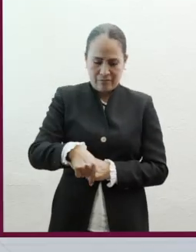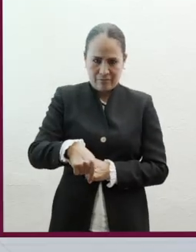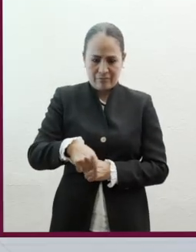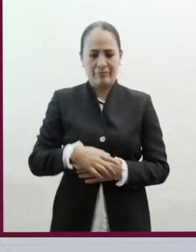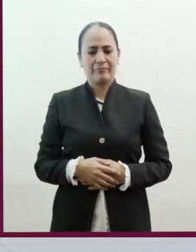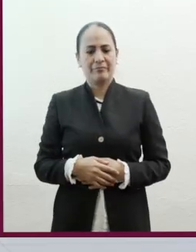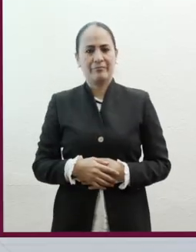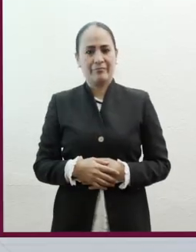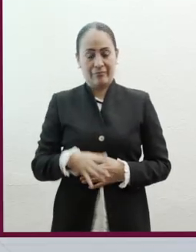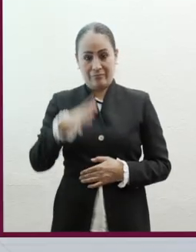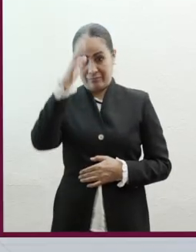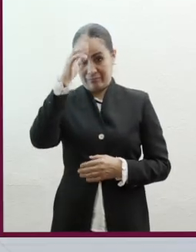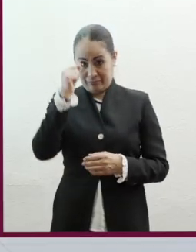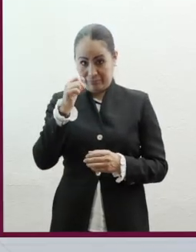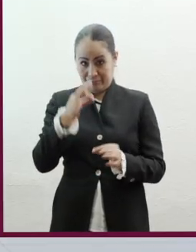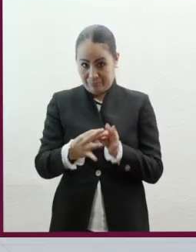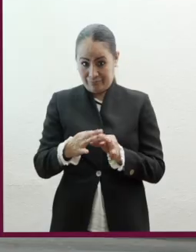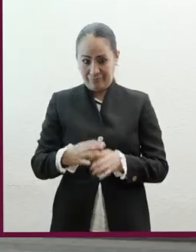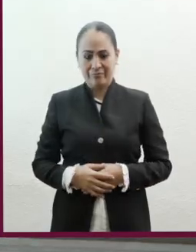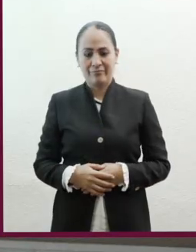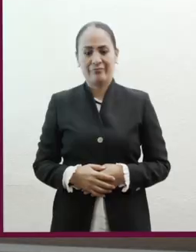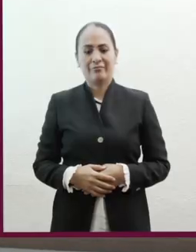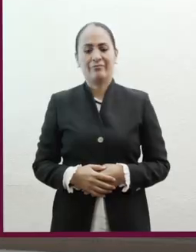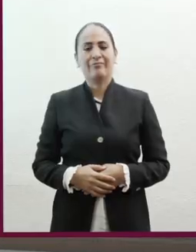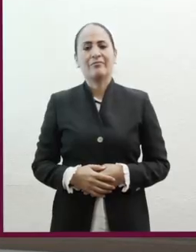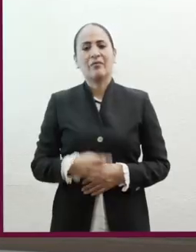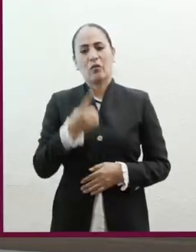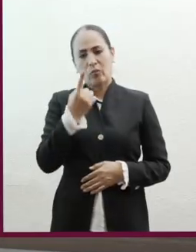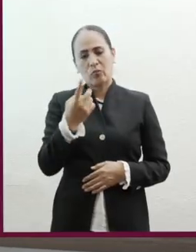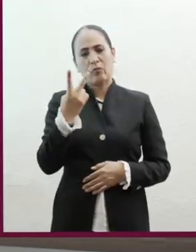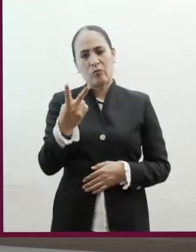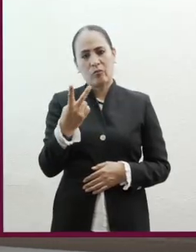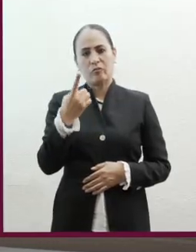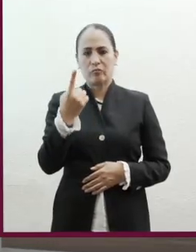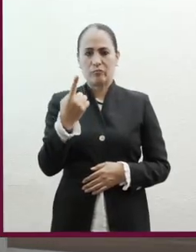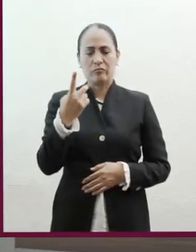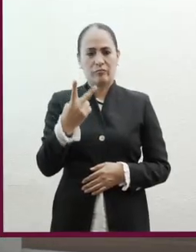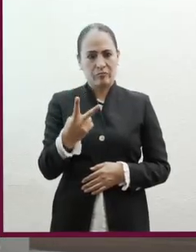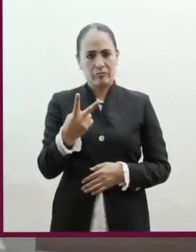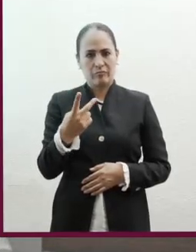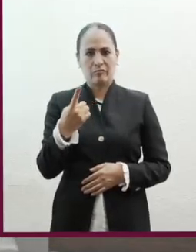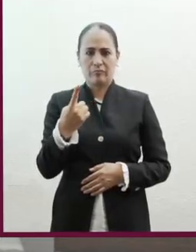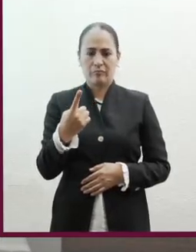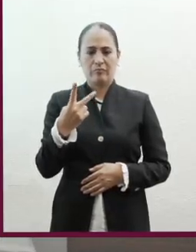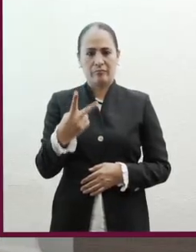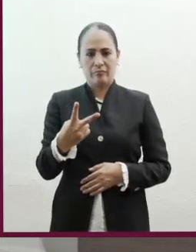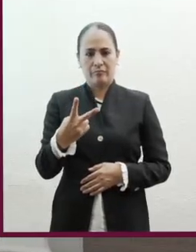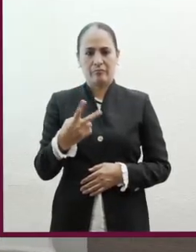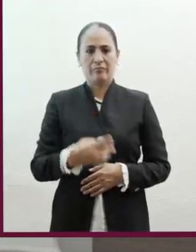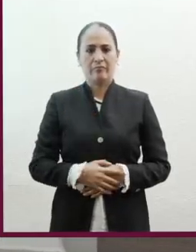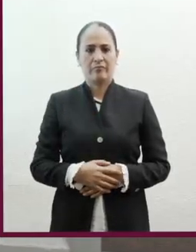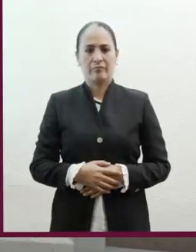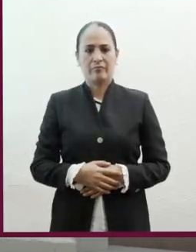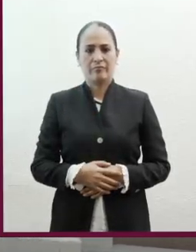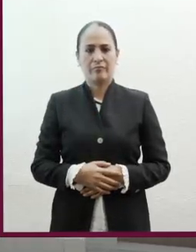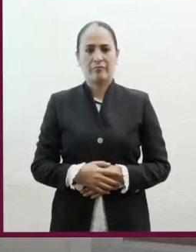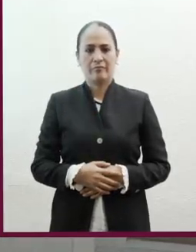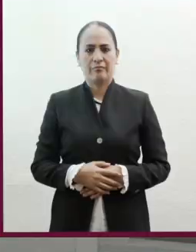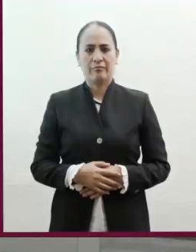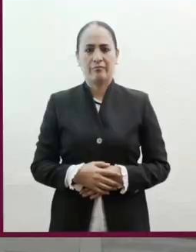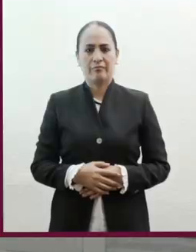¿Estamos listos? 1, 2, 1, 2, 1, 2, 1, 2.